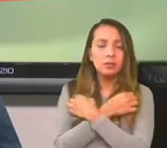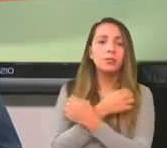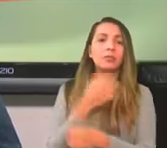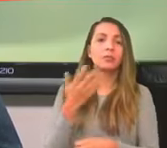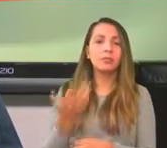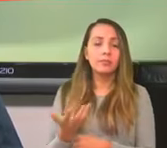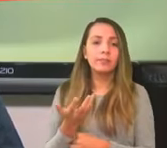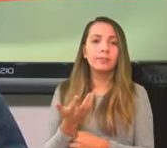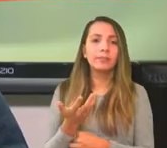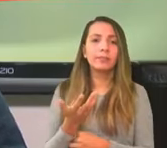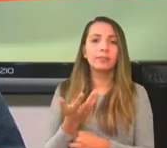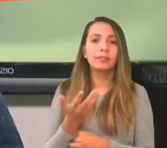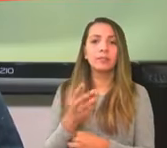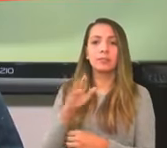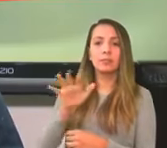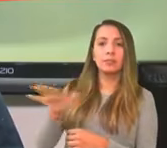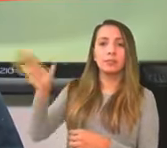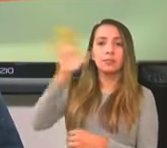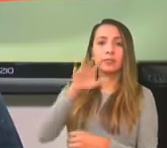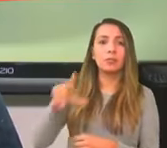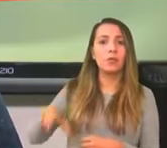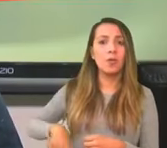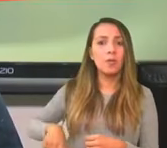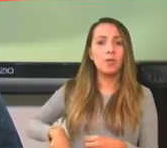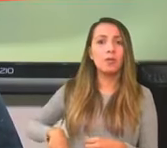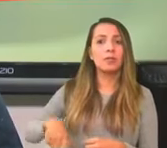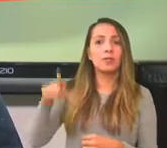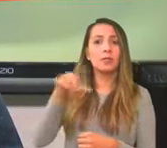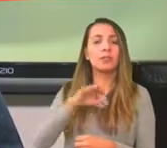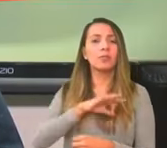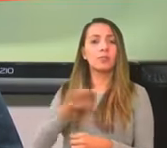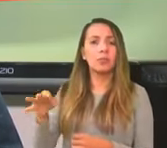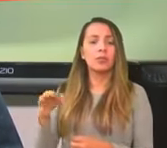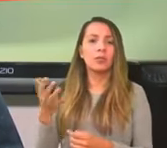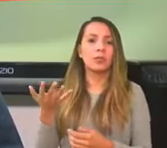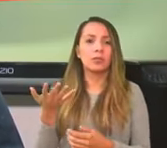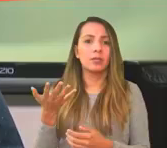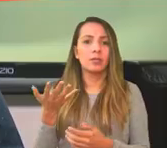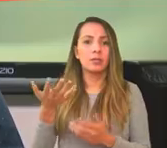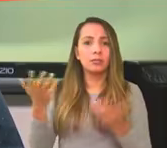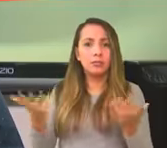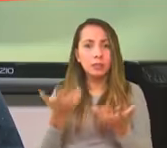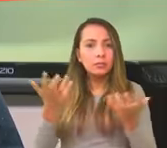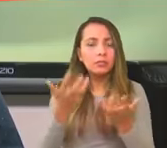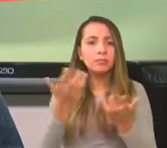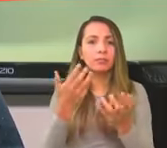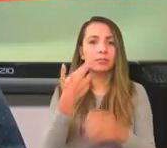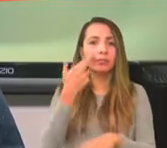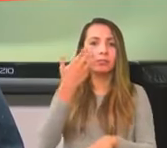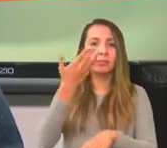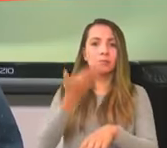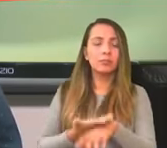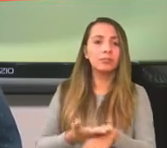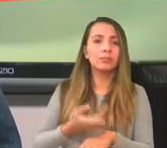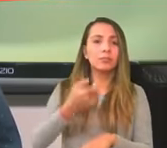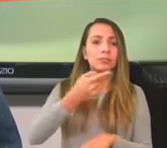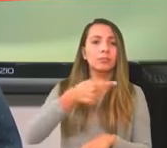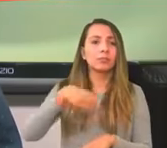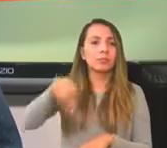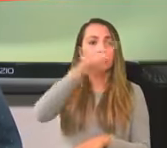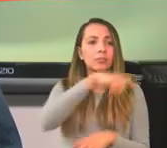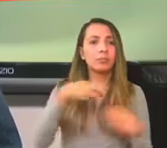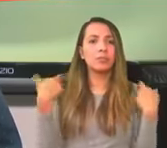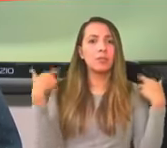que las autoridades puedan quedar en paz, que los docentes puedan tener su justa